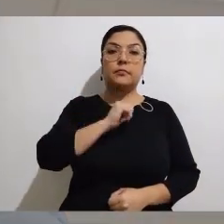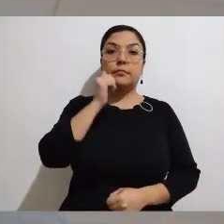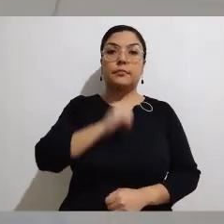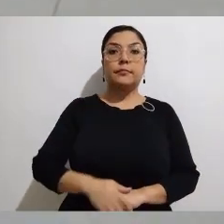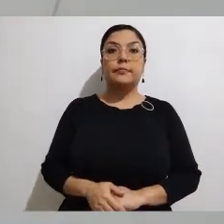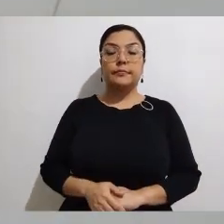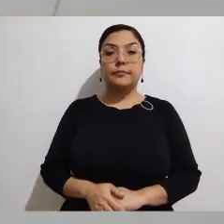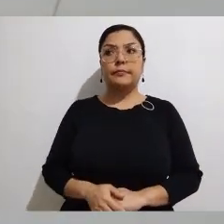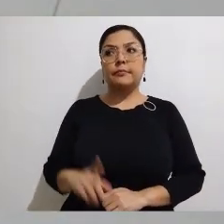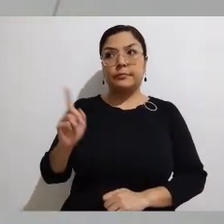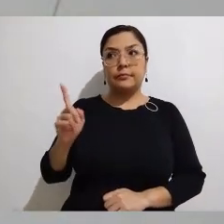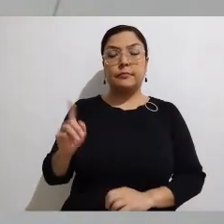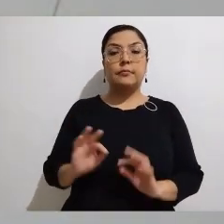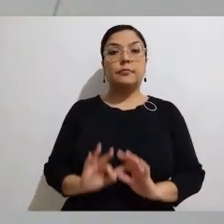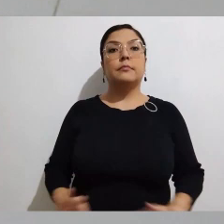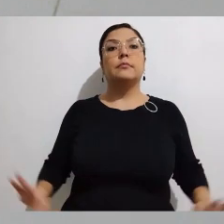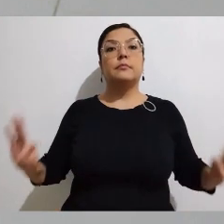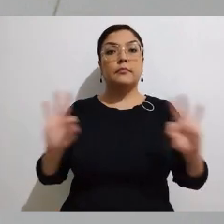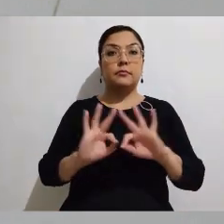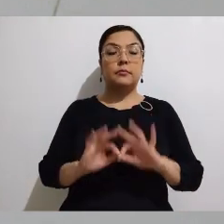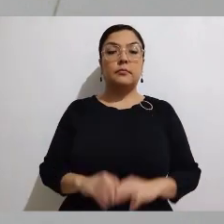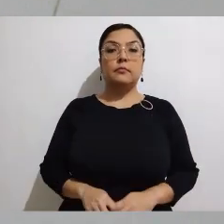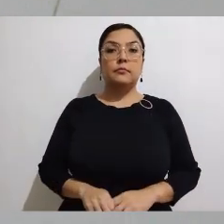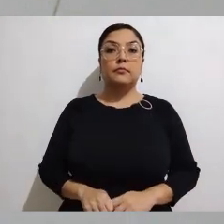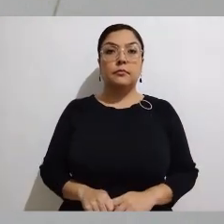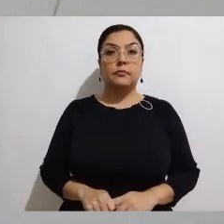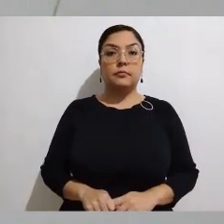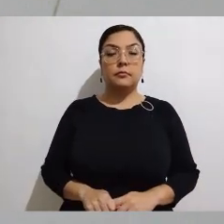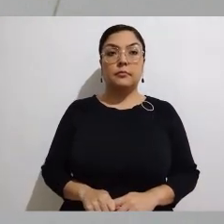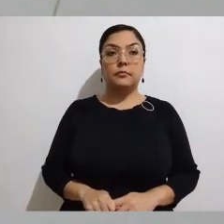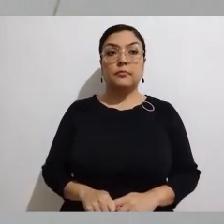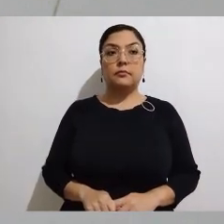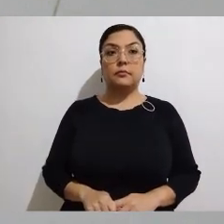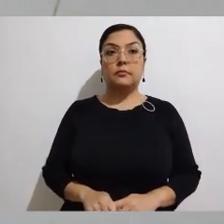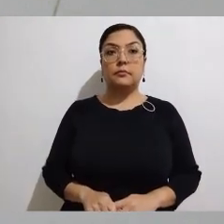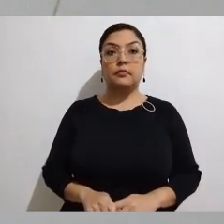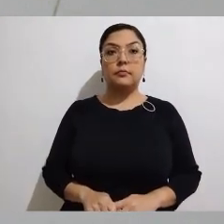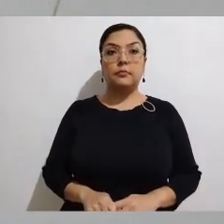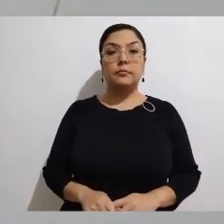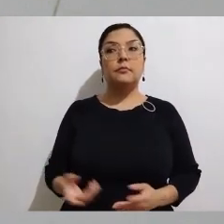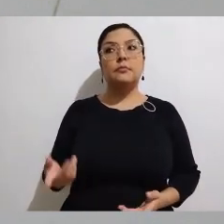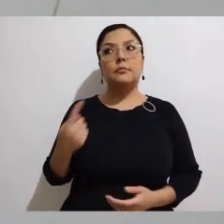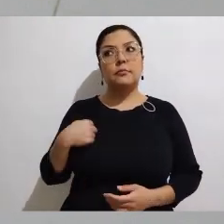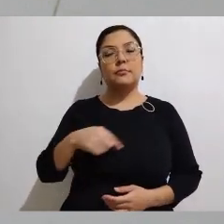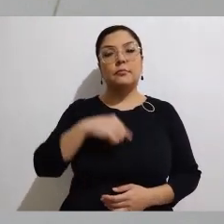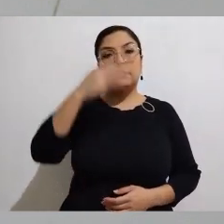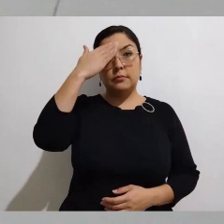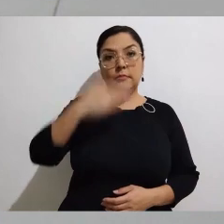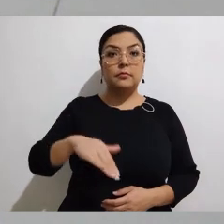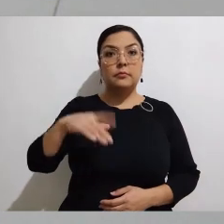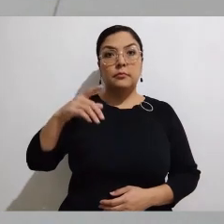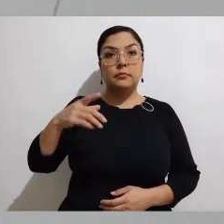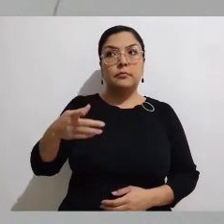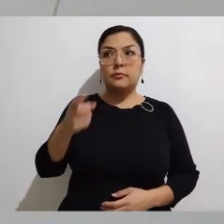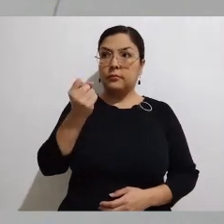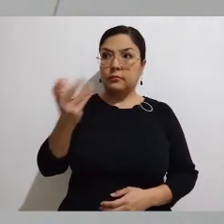bien importante, que es que aquí nosotros tenemos direcciones ejecutivas, tenemos unidades técnicas, porque